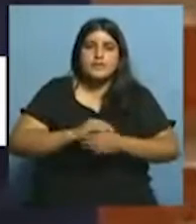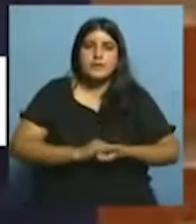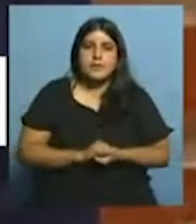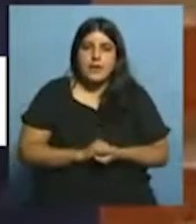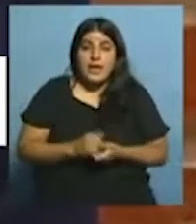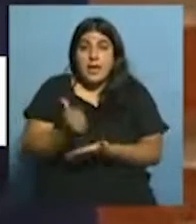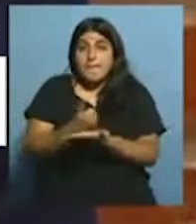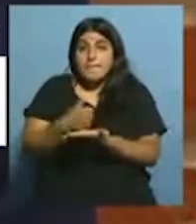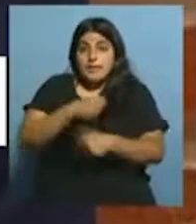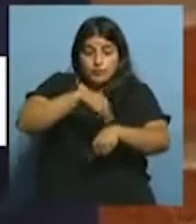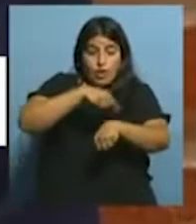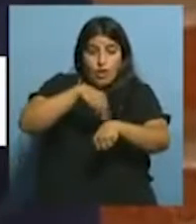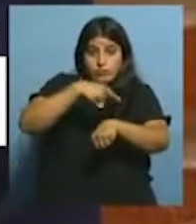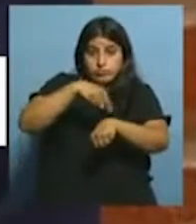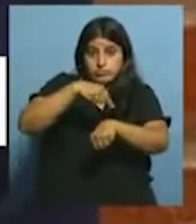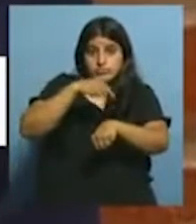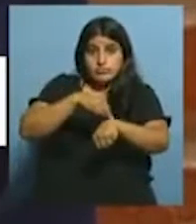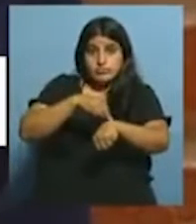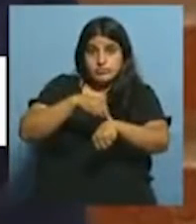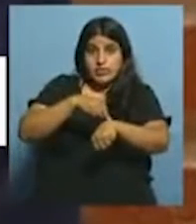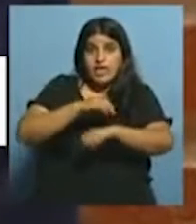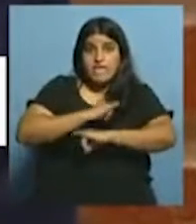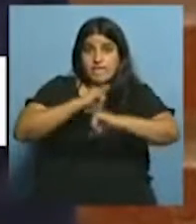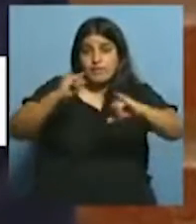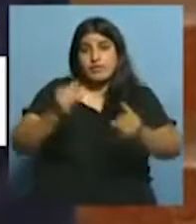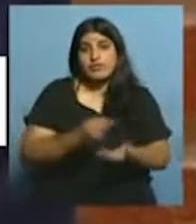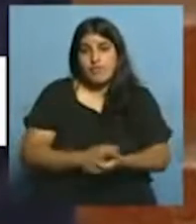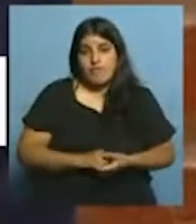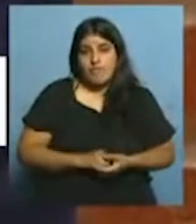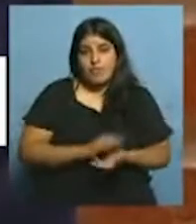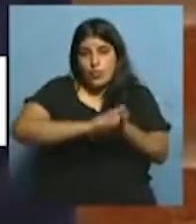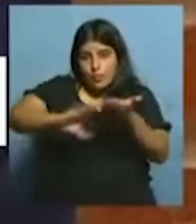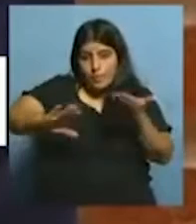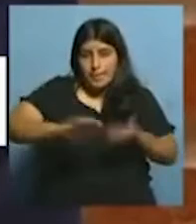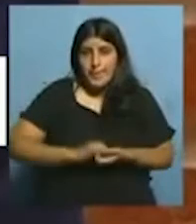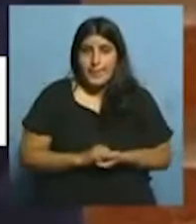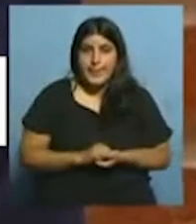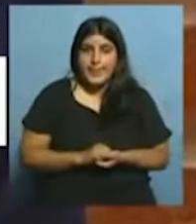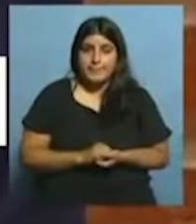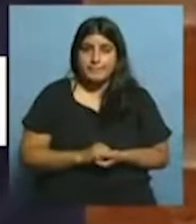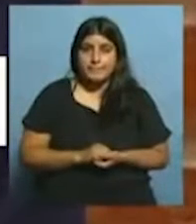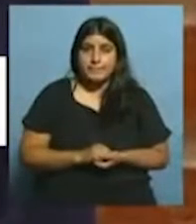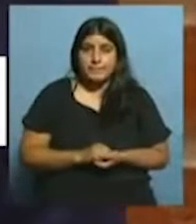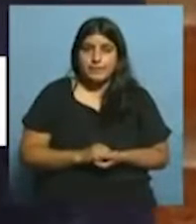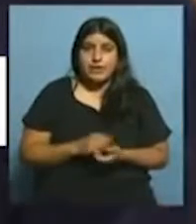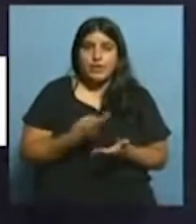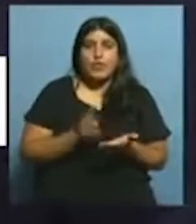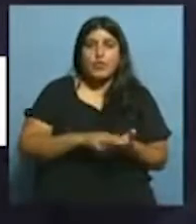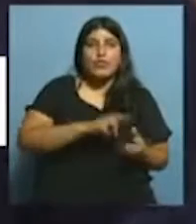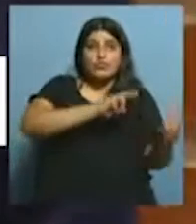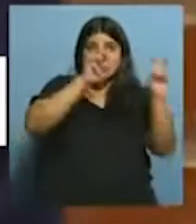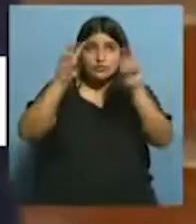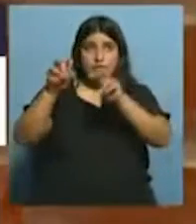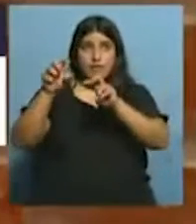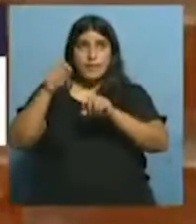estas horas poder tener datos filiatorios. Por el momento sigue siendo N. Lo llevas a otro tema. Ustedes ya están